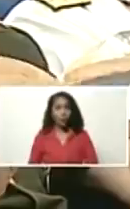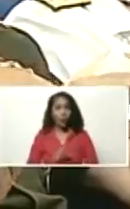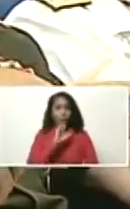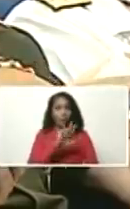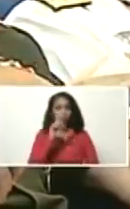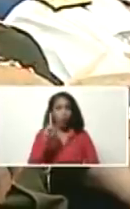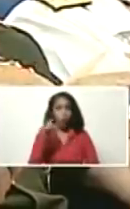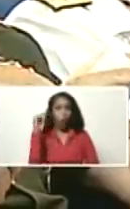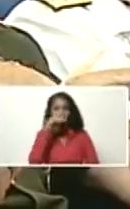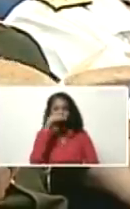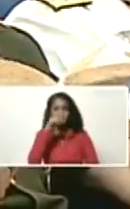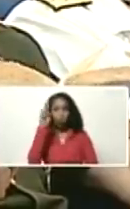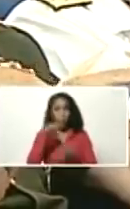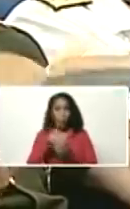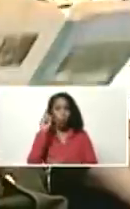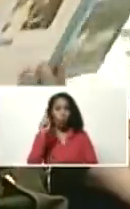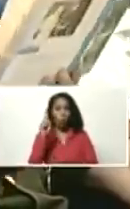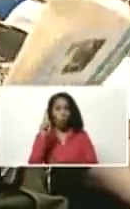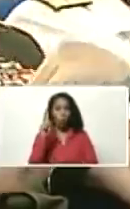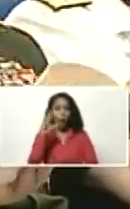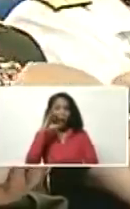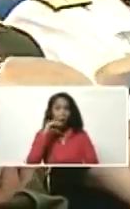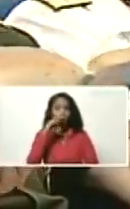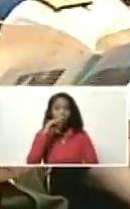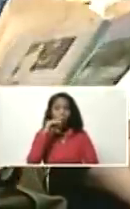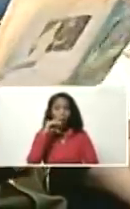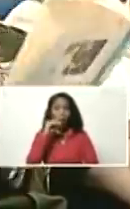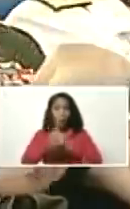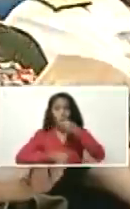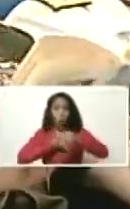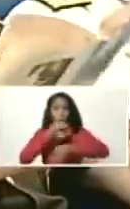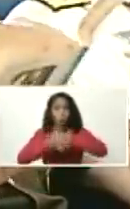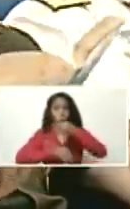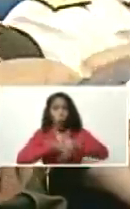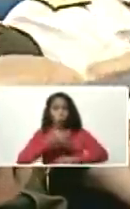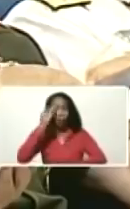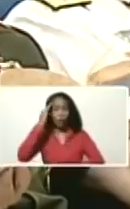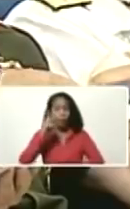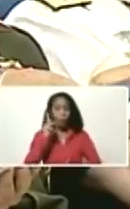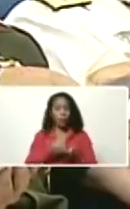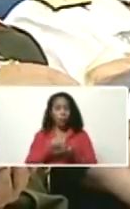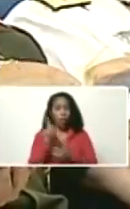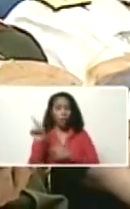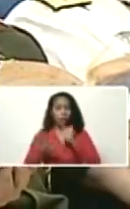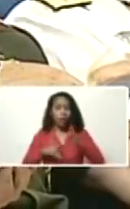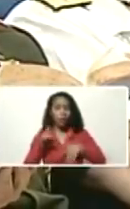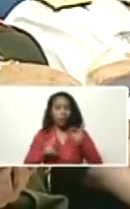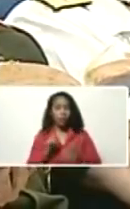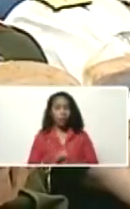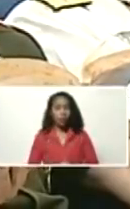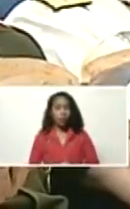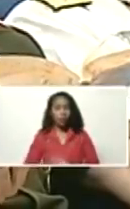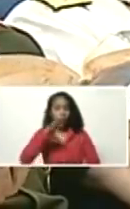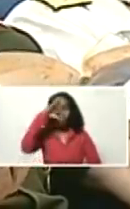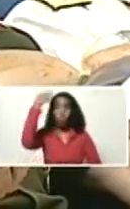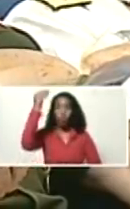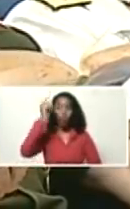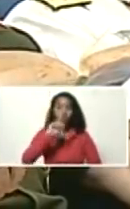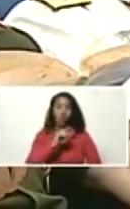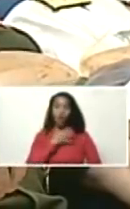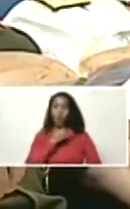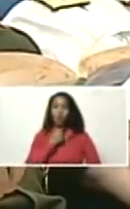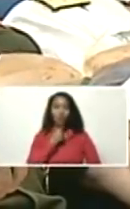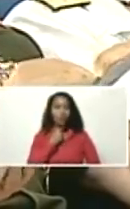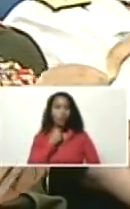31 de octubre del 2001, hablándole a los capellanes y a los militares que participaban de esa actividad: a Dios no le agradan